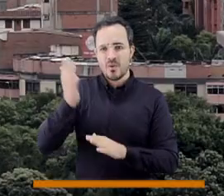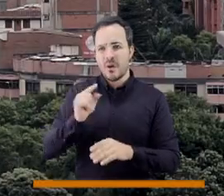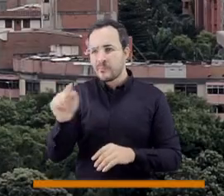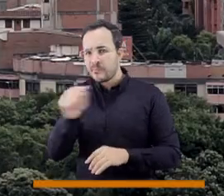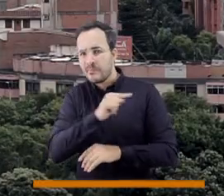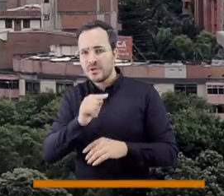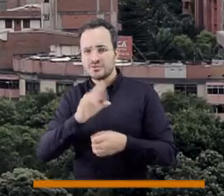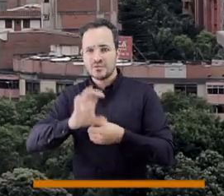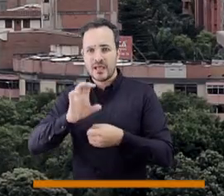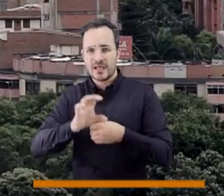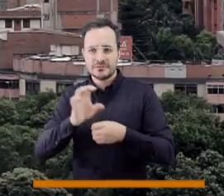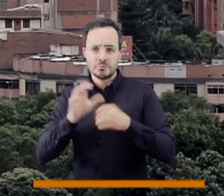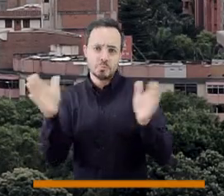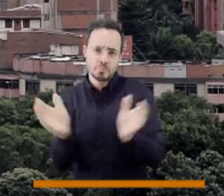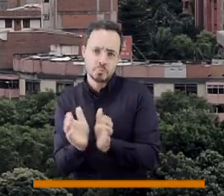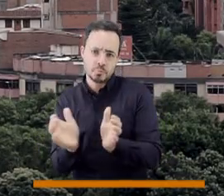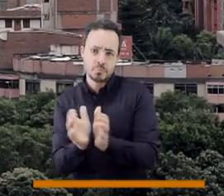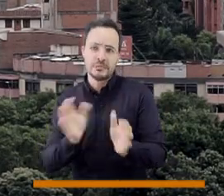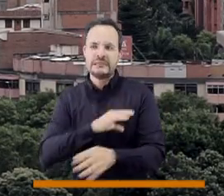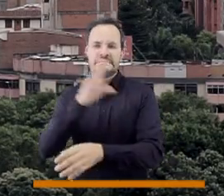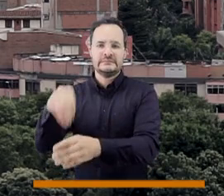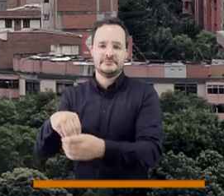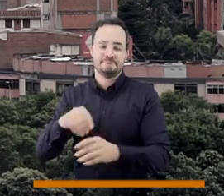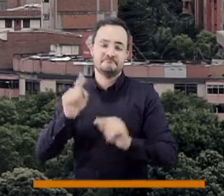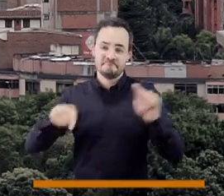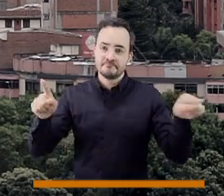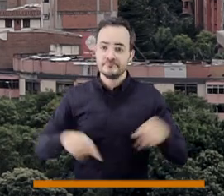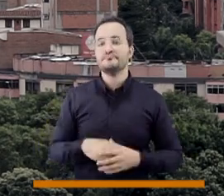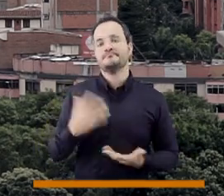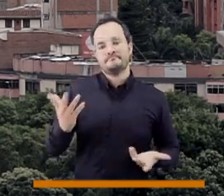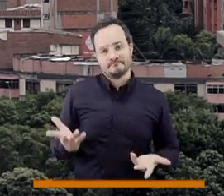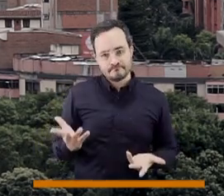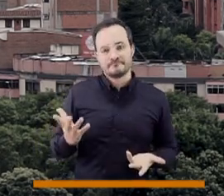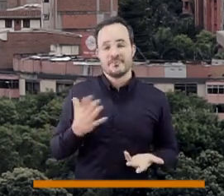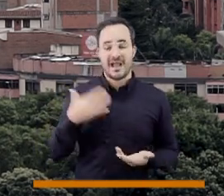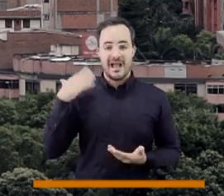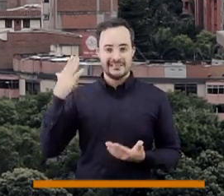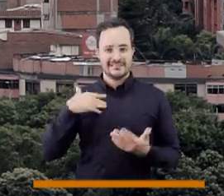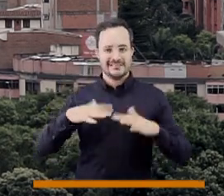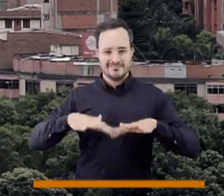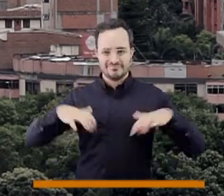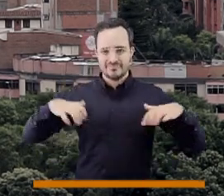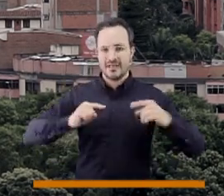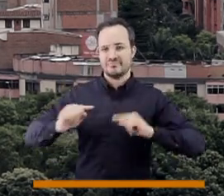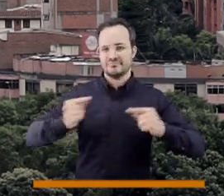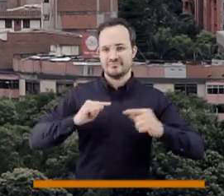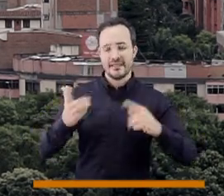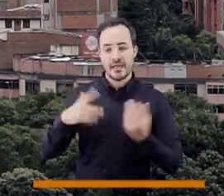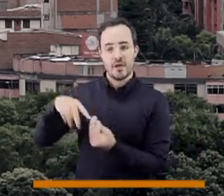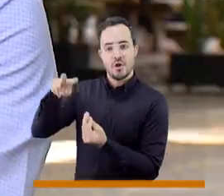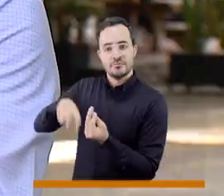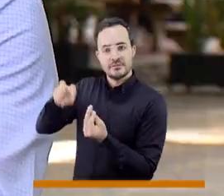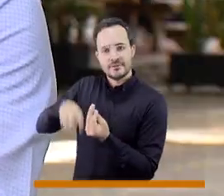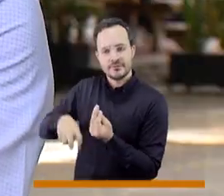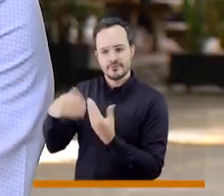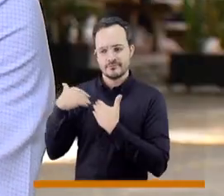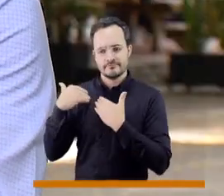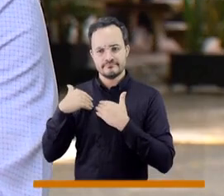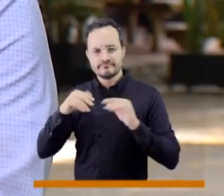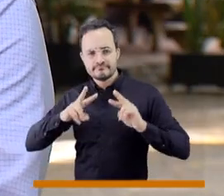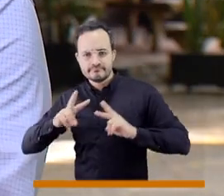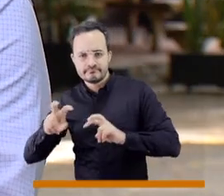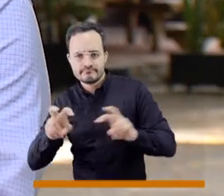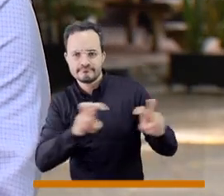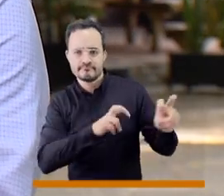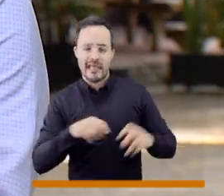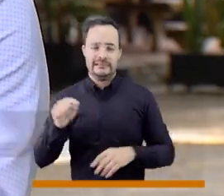otras ciudades intermedias. Necesitamos, y por eso lo decía en el debate, que los observatorios, y tener un observatorio